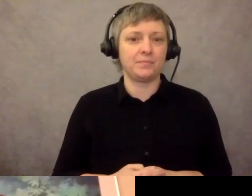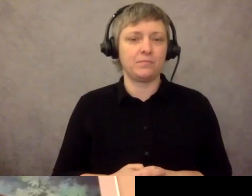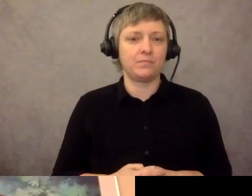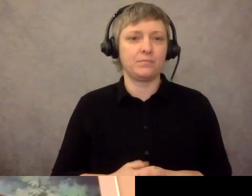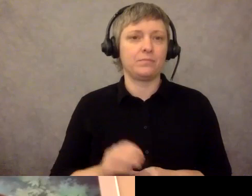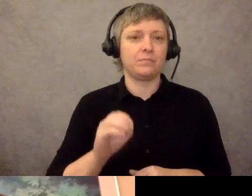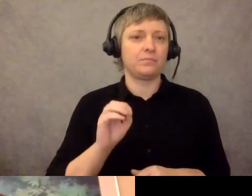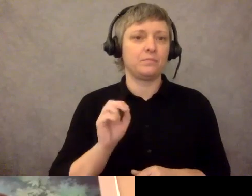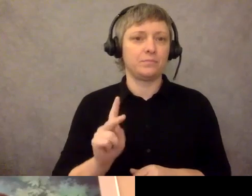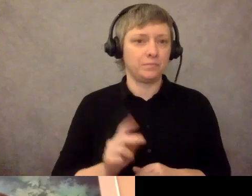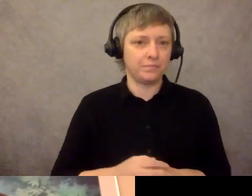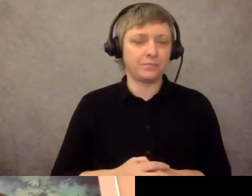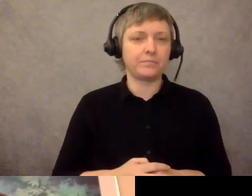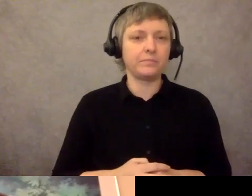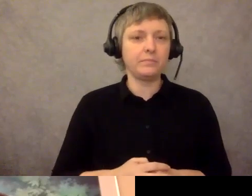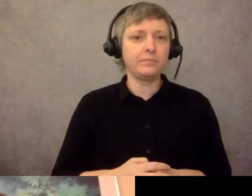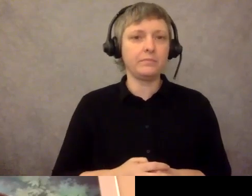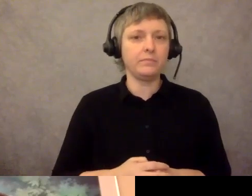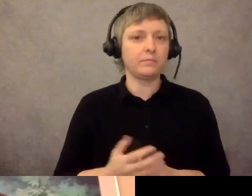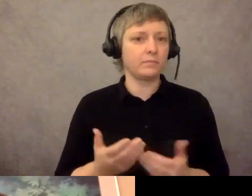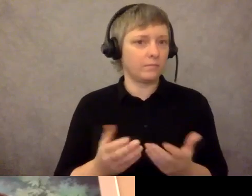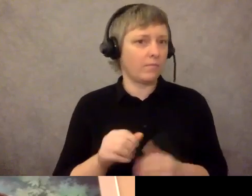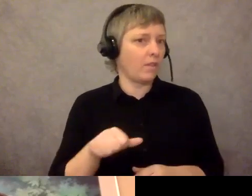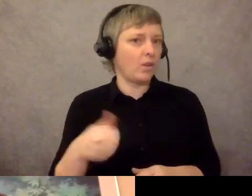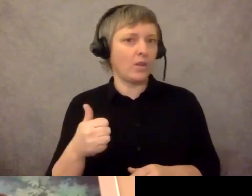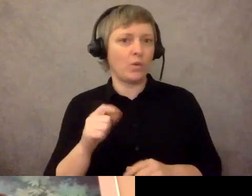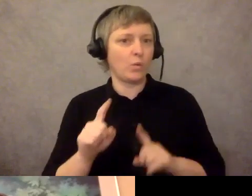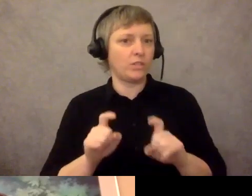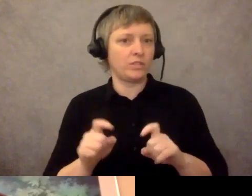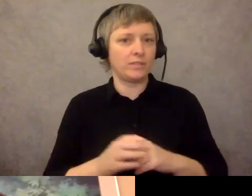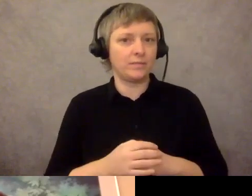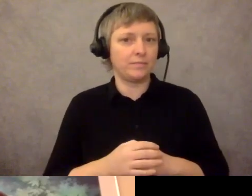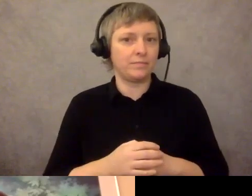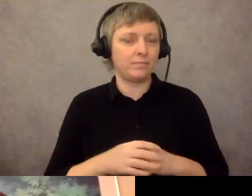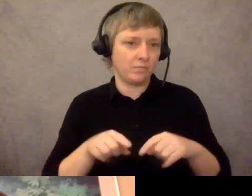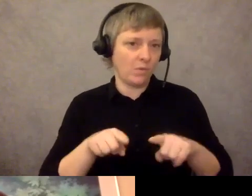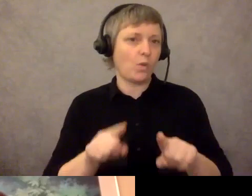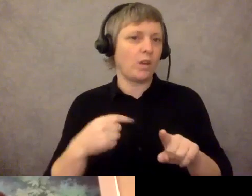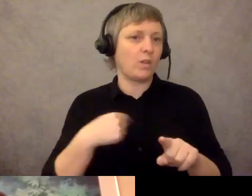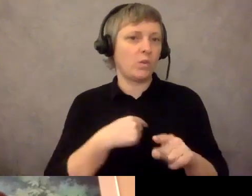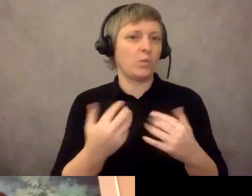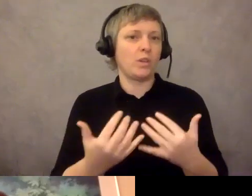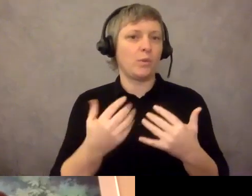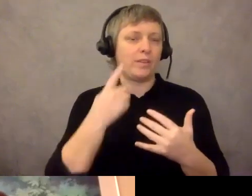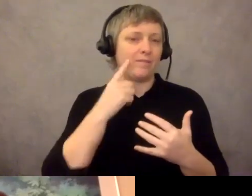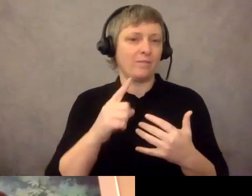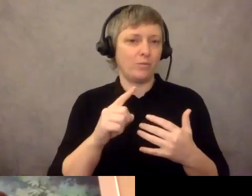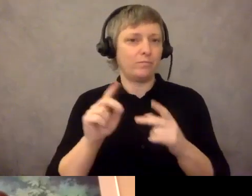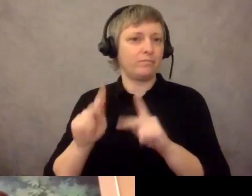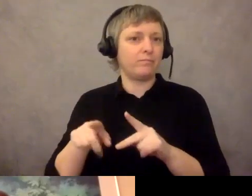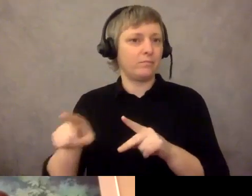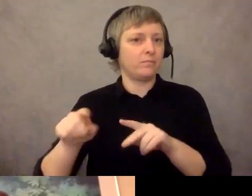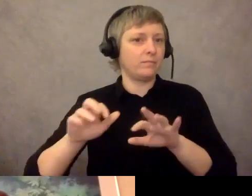Ok, ¿alguna otra pregunta? Mira que estamos esperando para que estos puedan